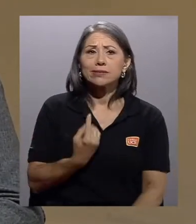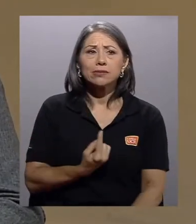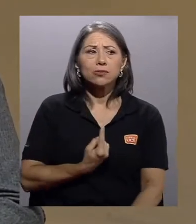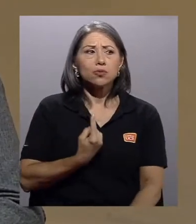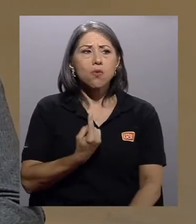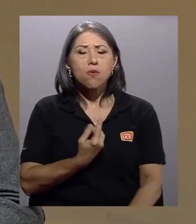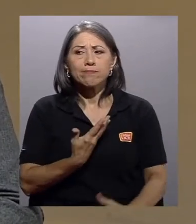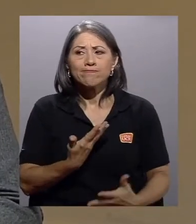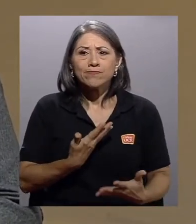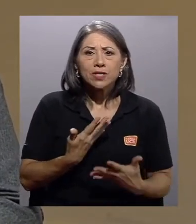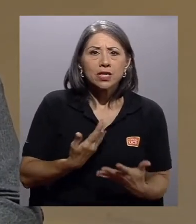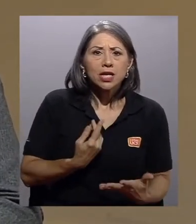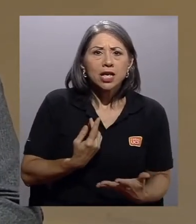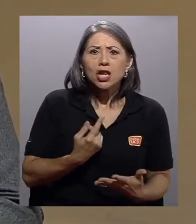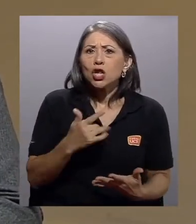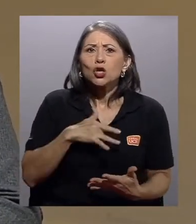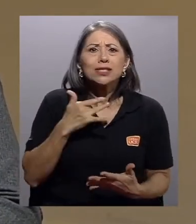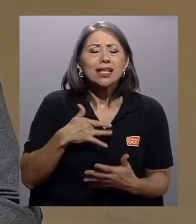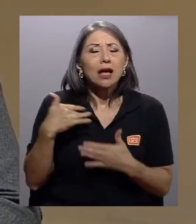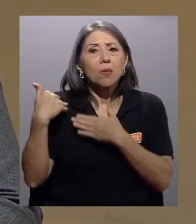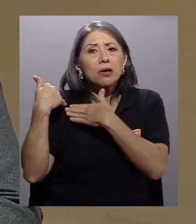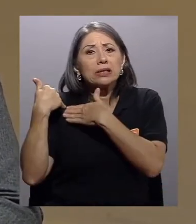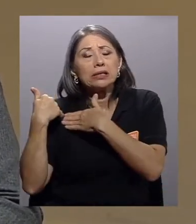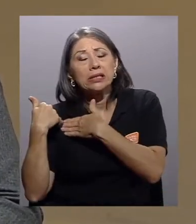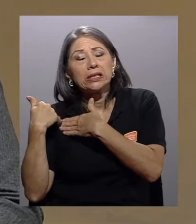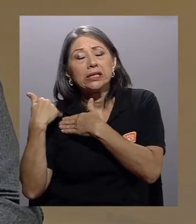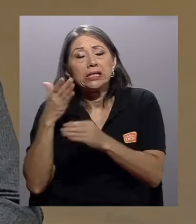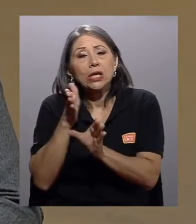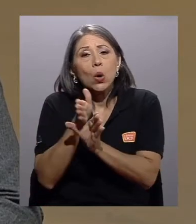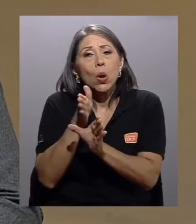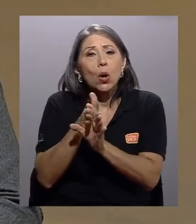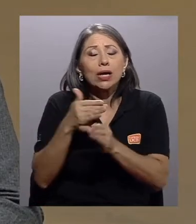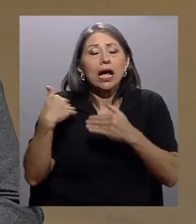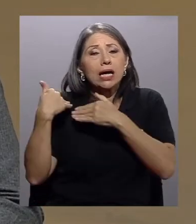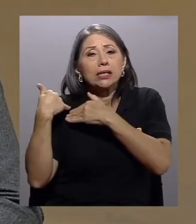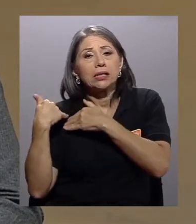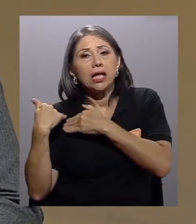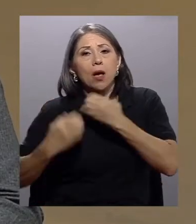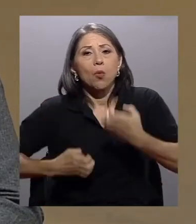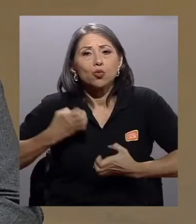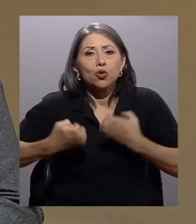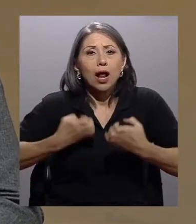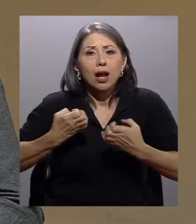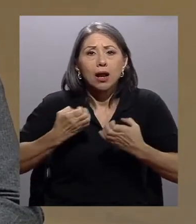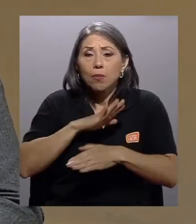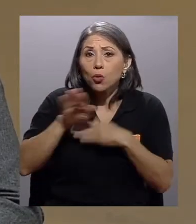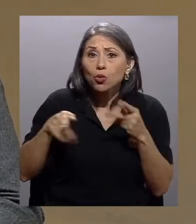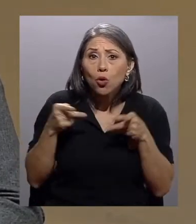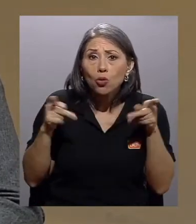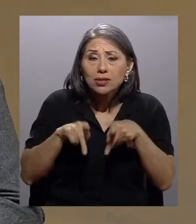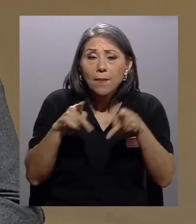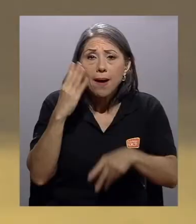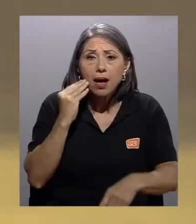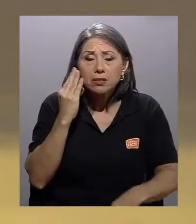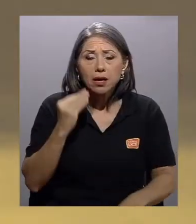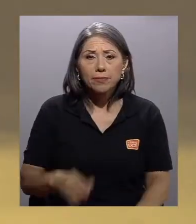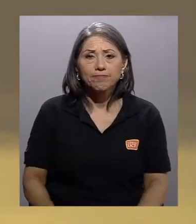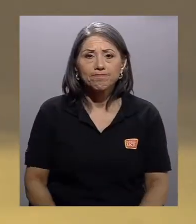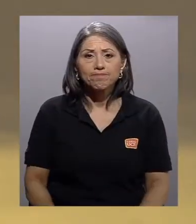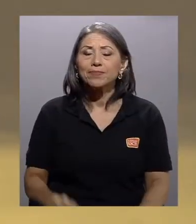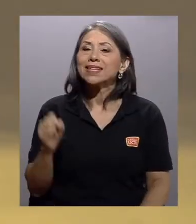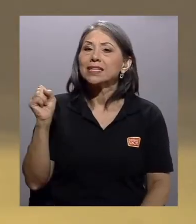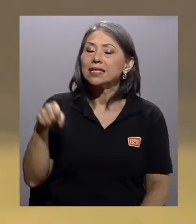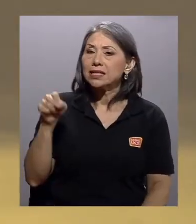solo y no tenga como una carga extra psicológica y emocional por todo lo que está pasando. Claro, y